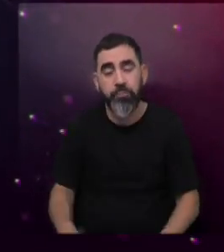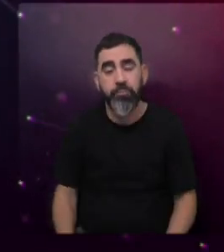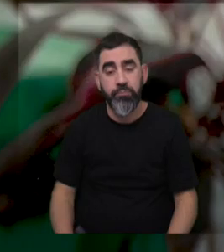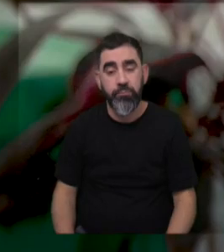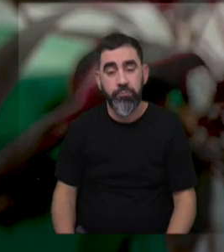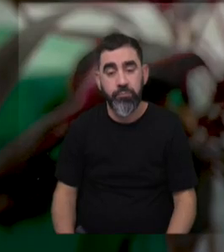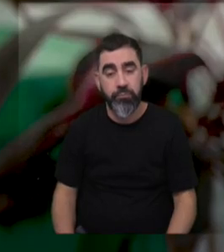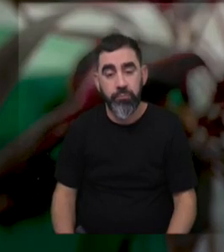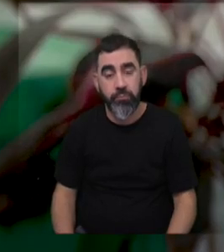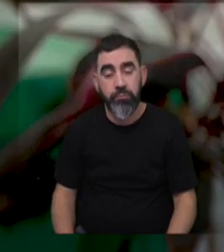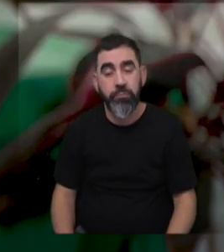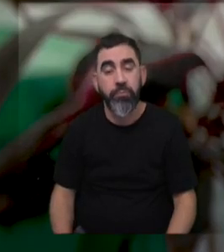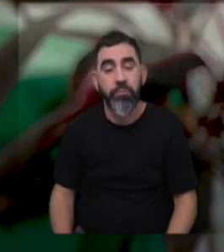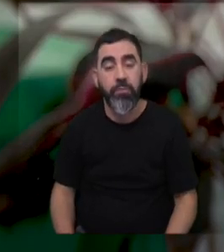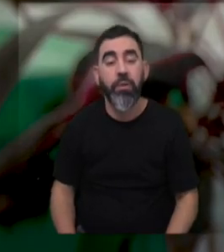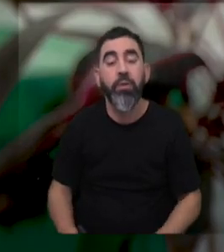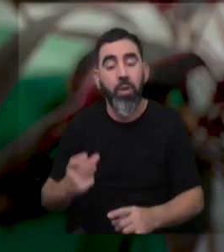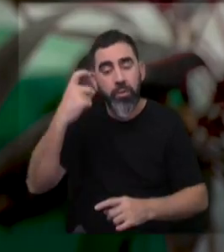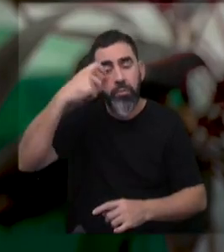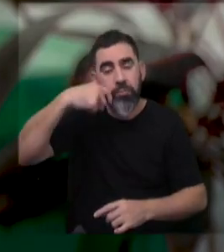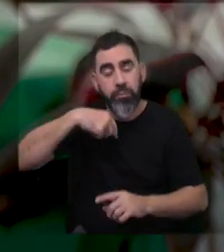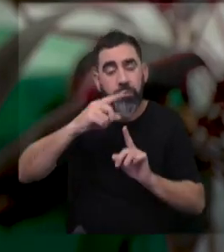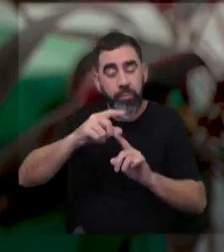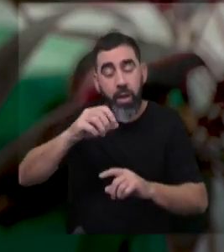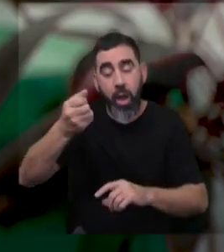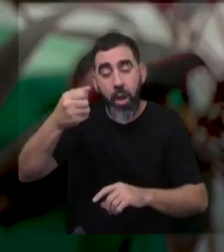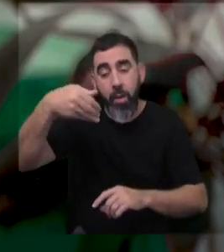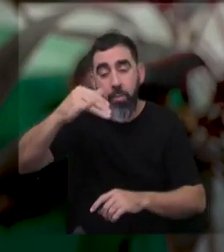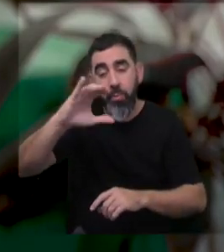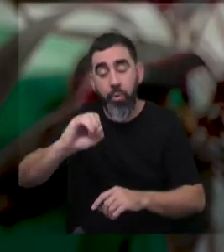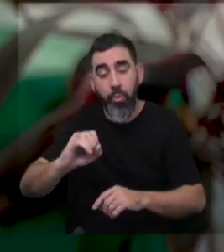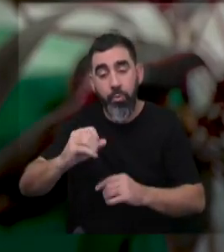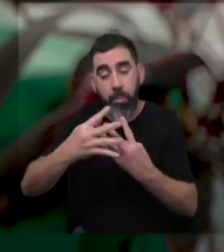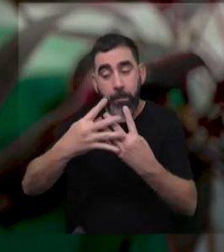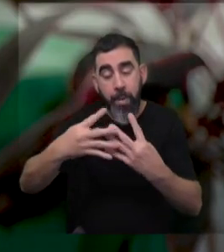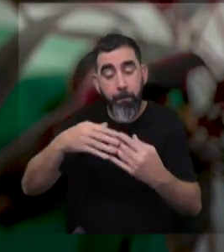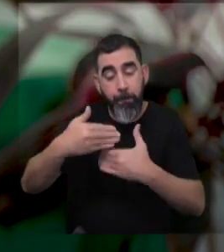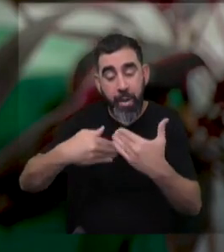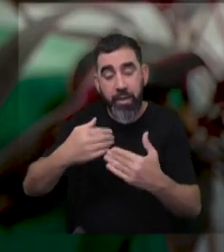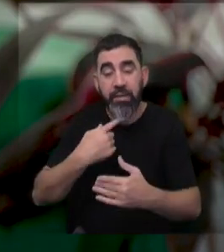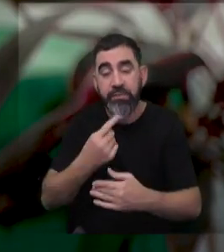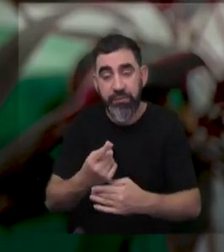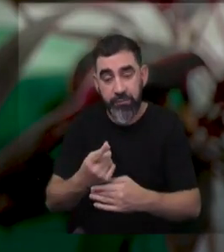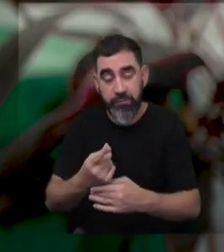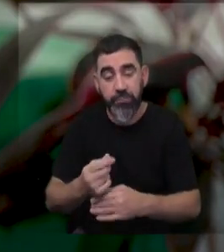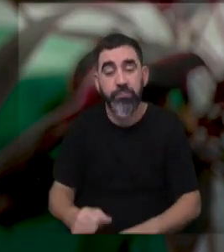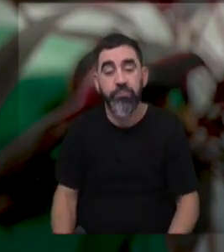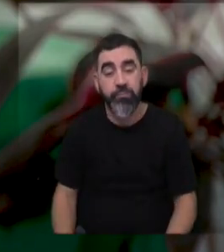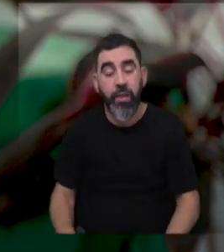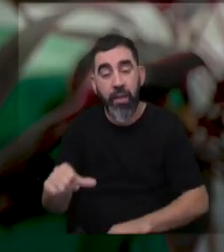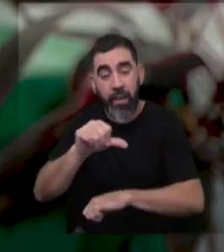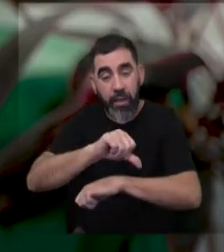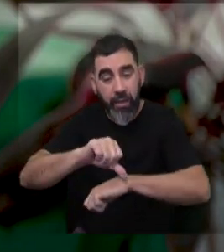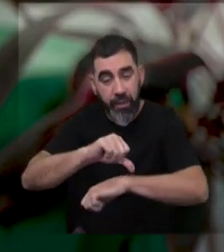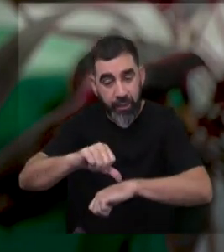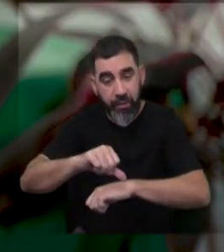la otorrinolaringología, también usan amnios como una membrana biológica, sobre todo en heridas cruentas,